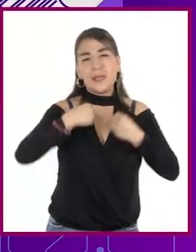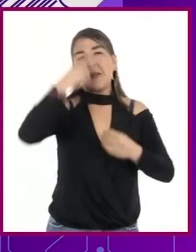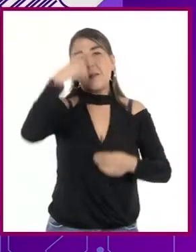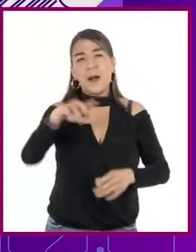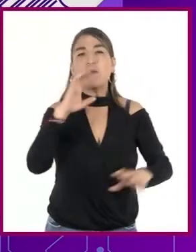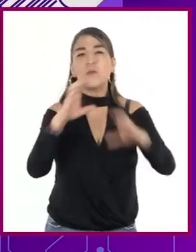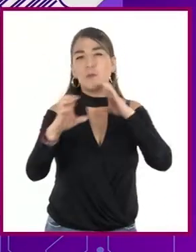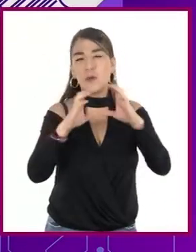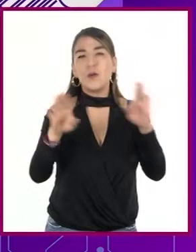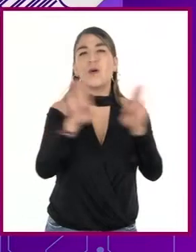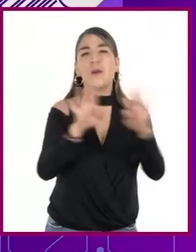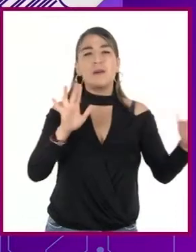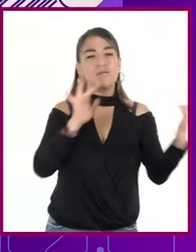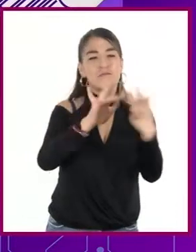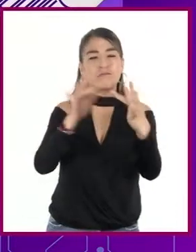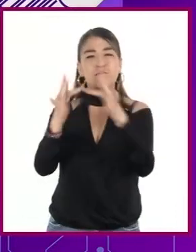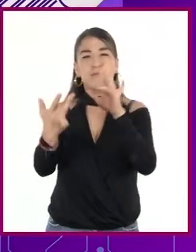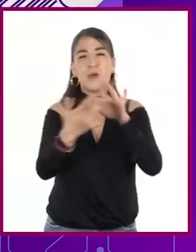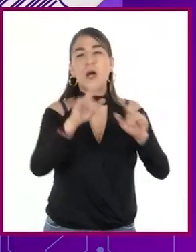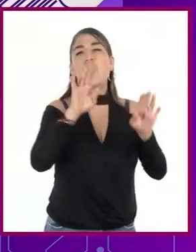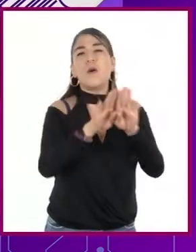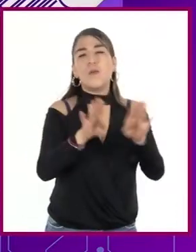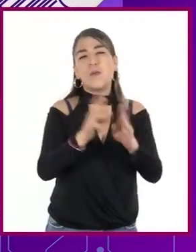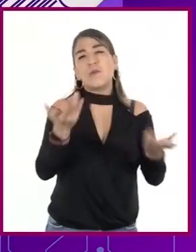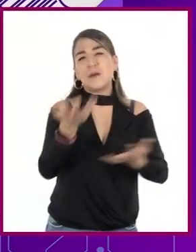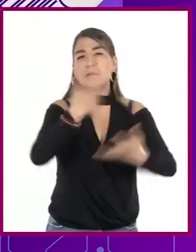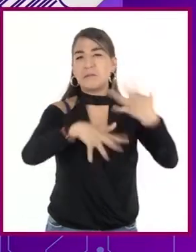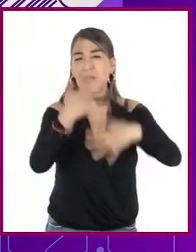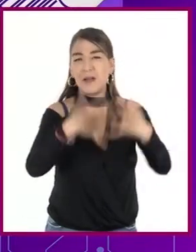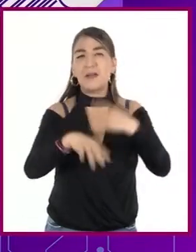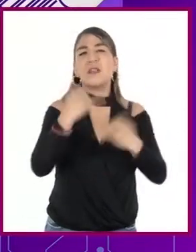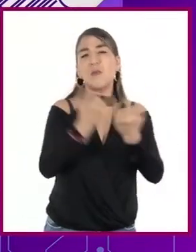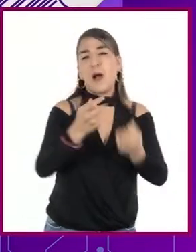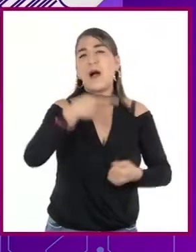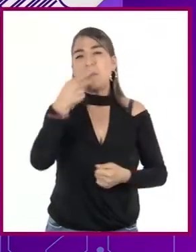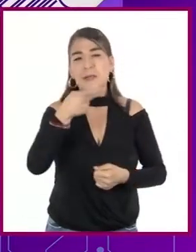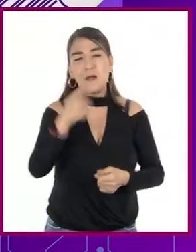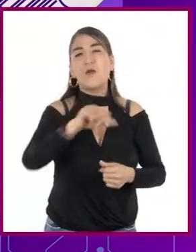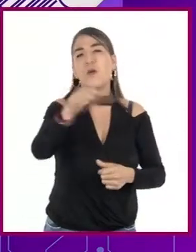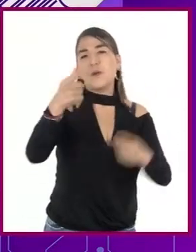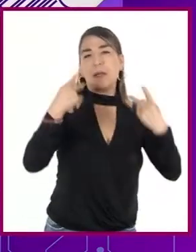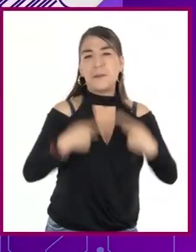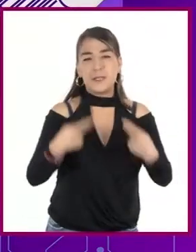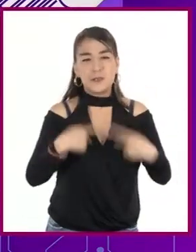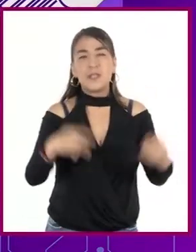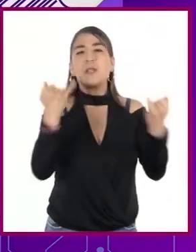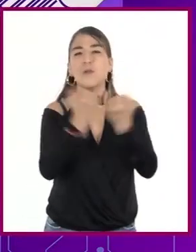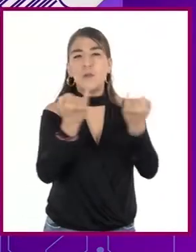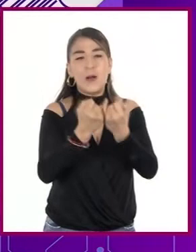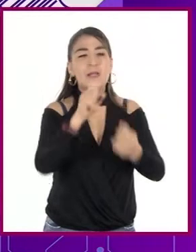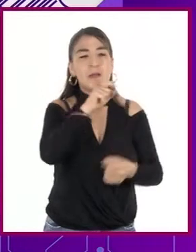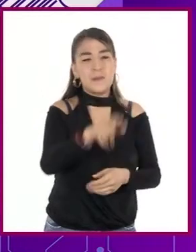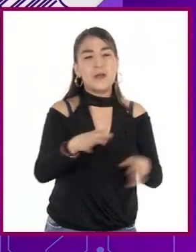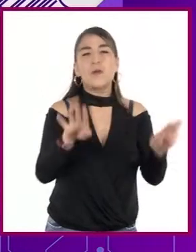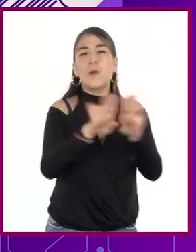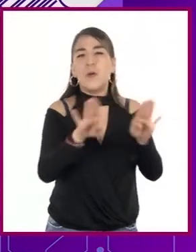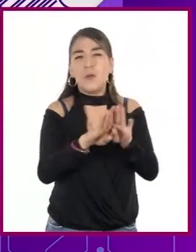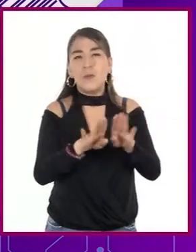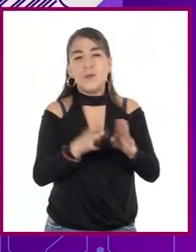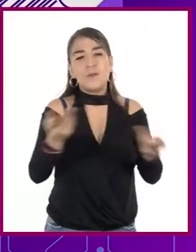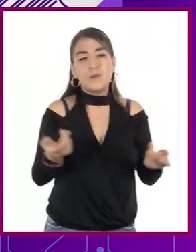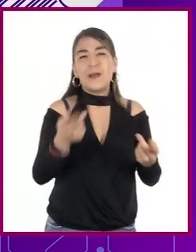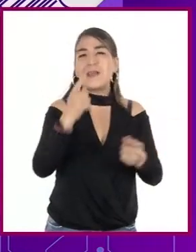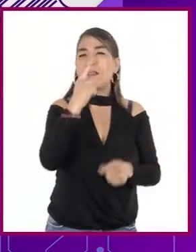comunicarse y hacer contacto verbal con otras personas. También es una herramienta básica que las personas y